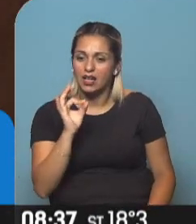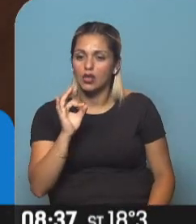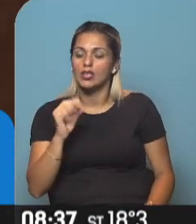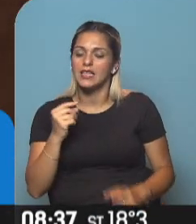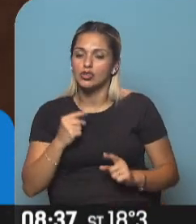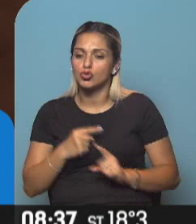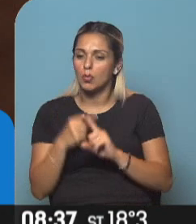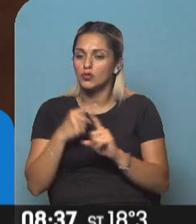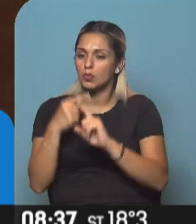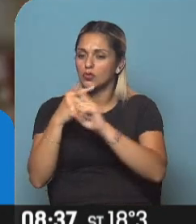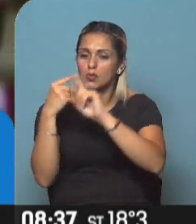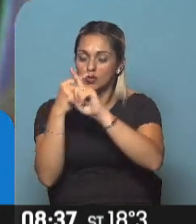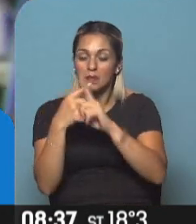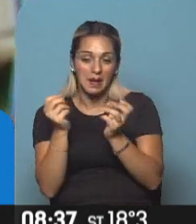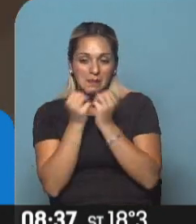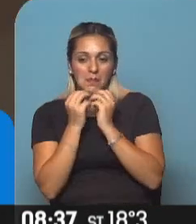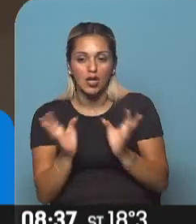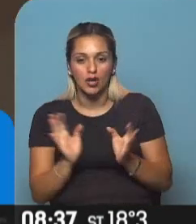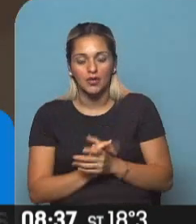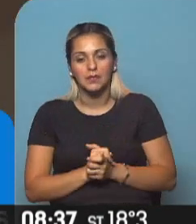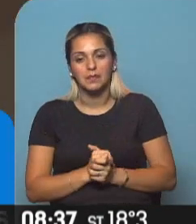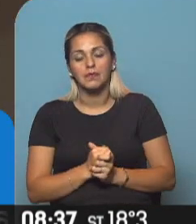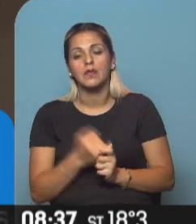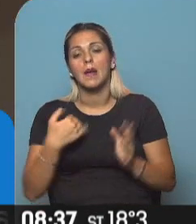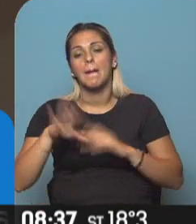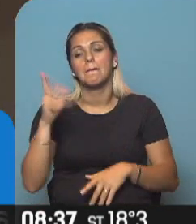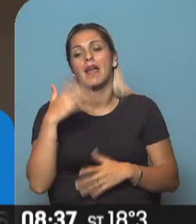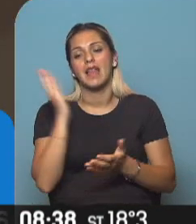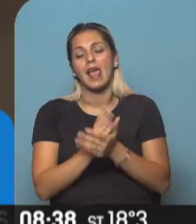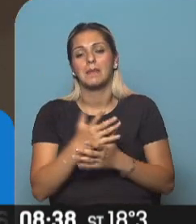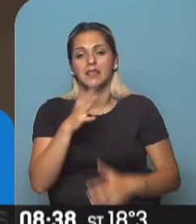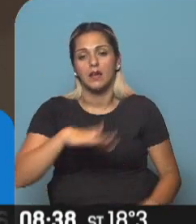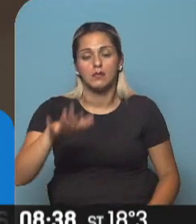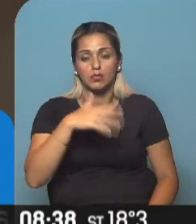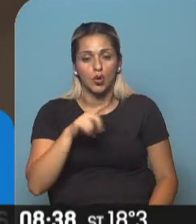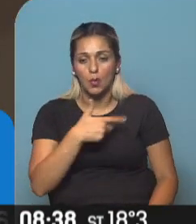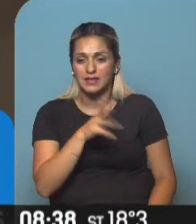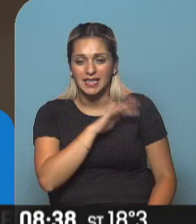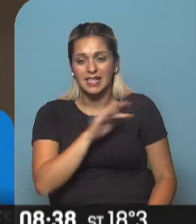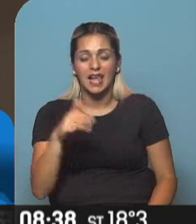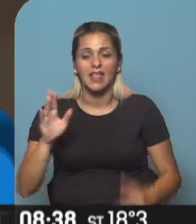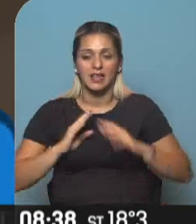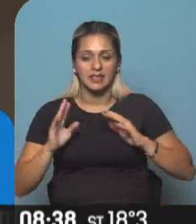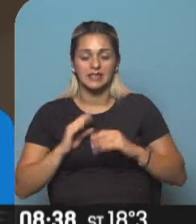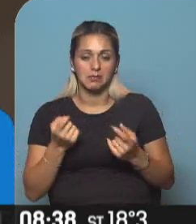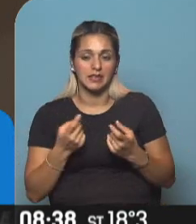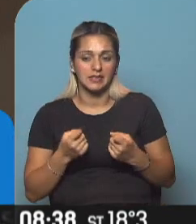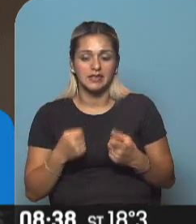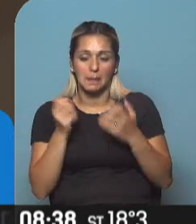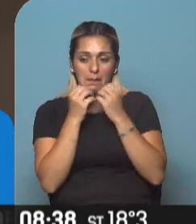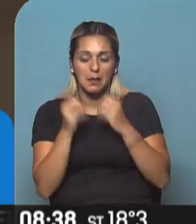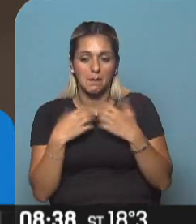pensarlo desde ese lado digamos señores en más de la mitad de la población no realiza el mínimo de la actividad física necesaria para obtener